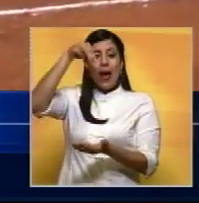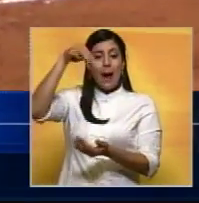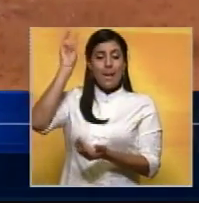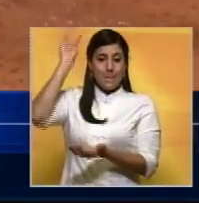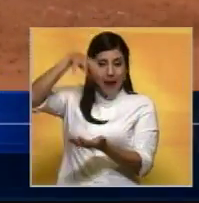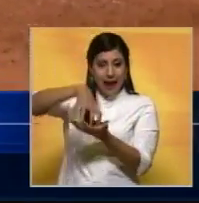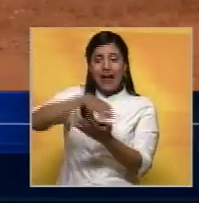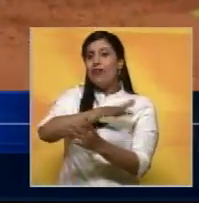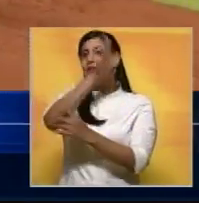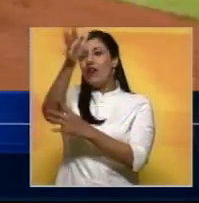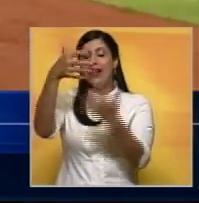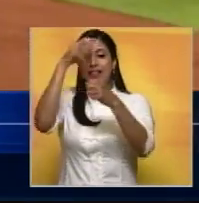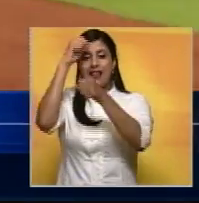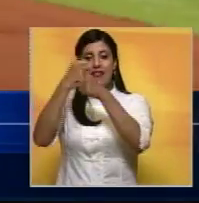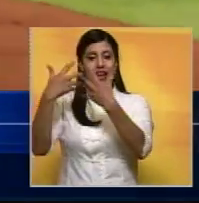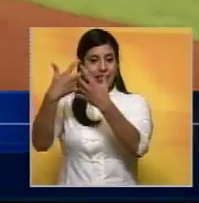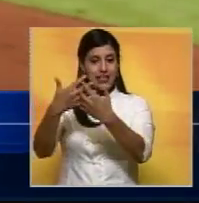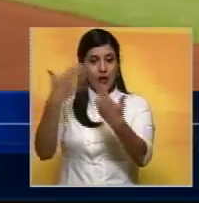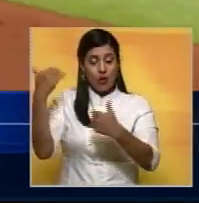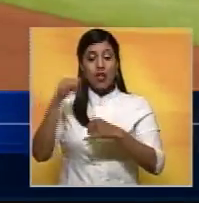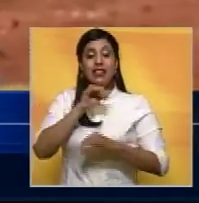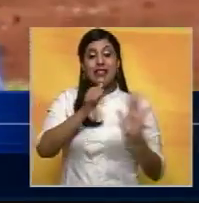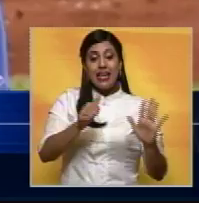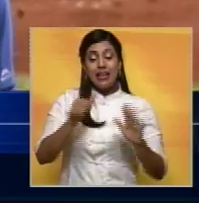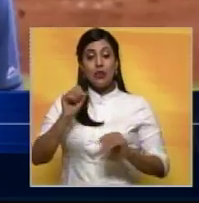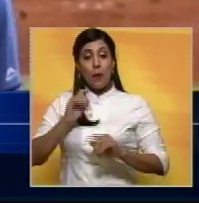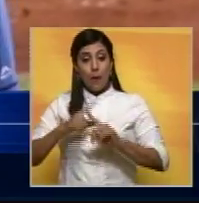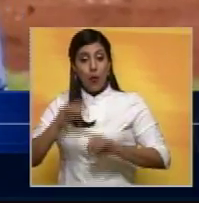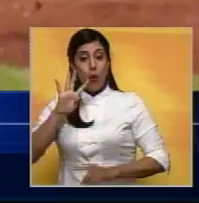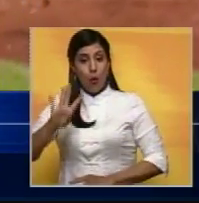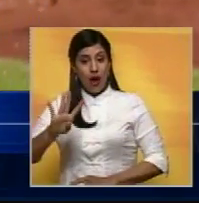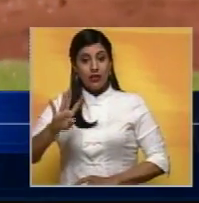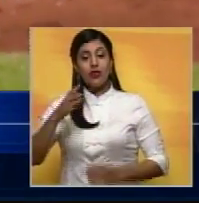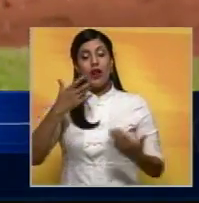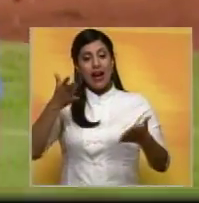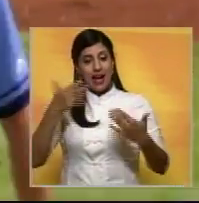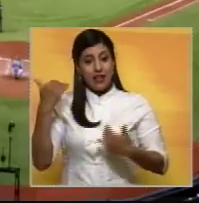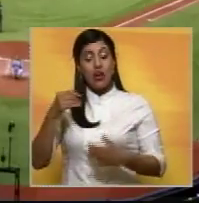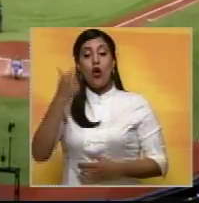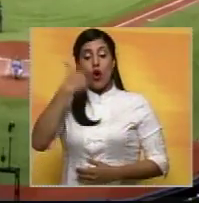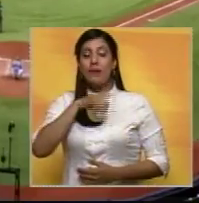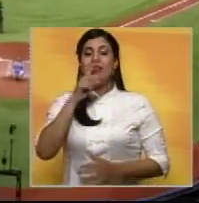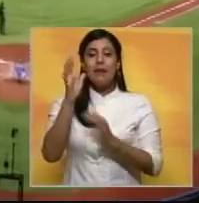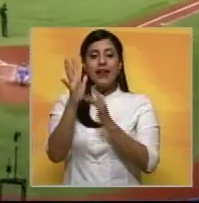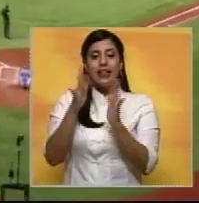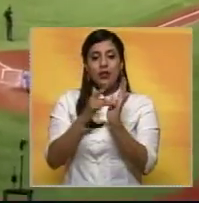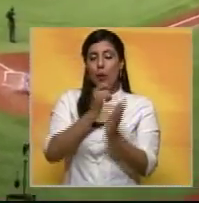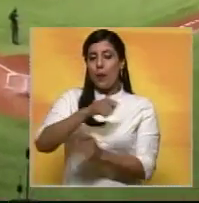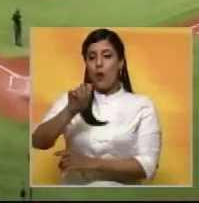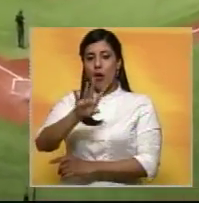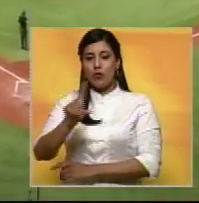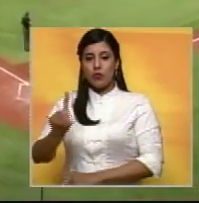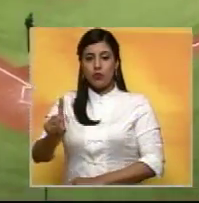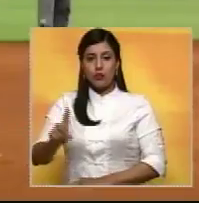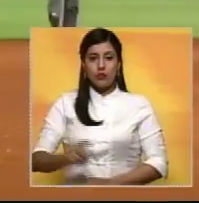remolcada y par de anotadas en el triunfo de los Astros, 6-4 sobre los Reyes. Jesús Sucre batió 4-1.